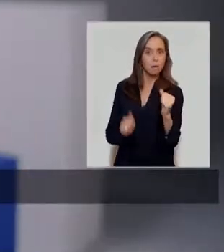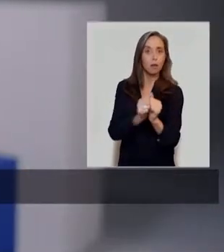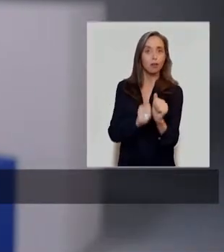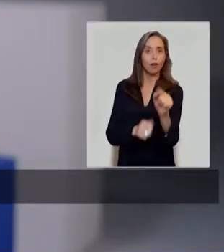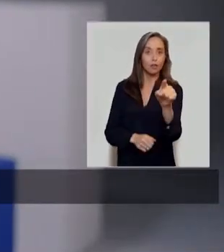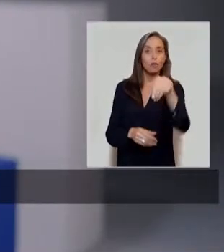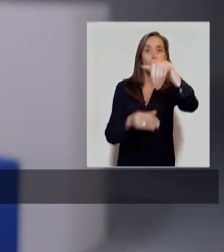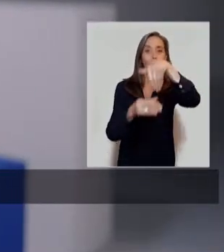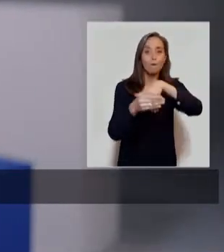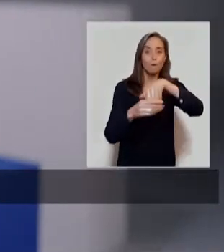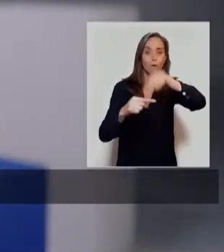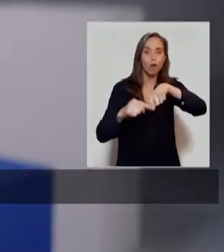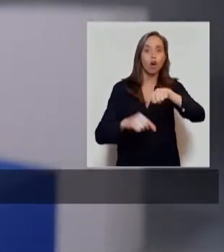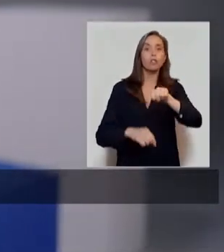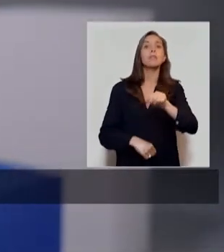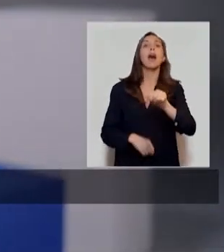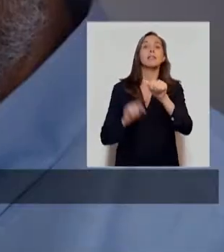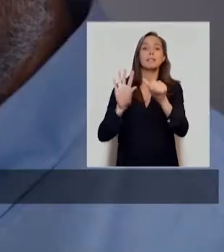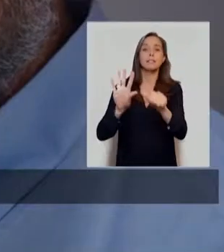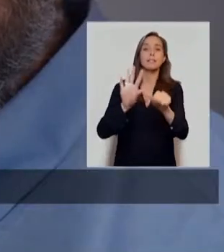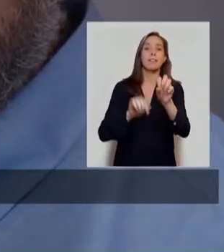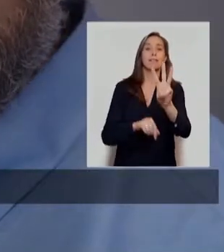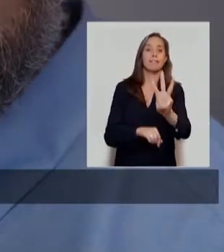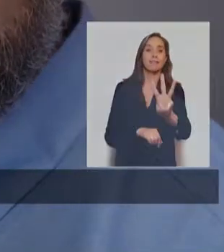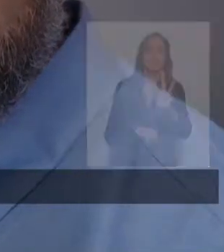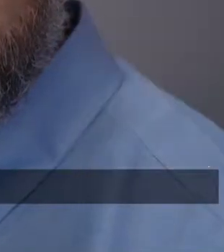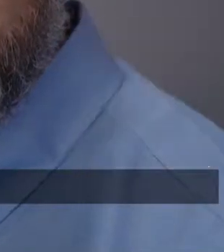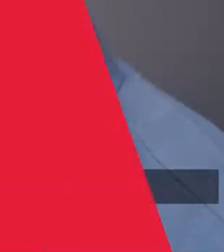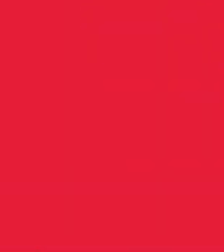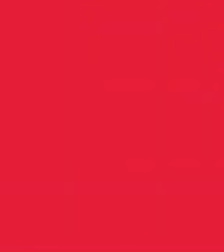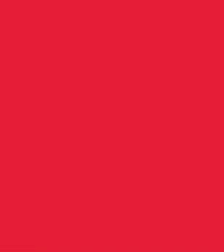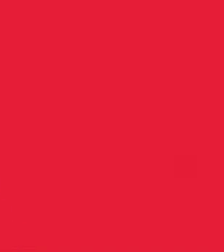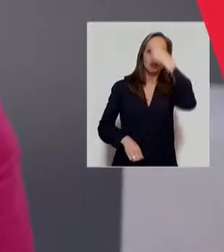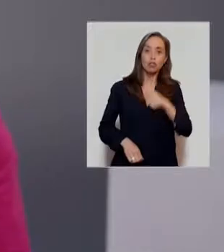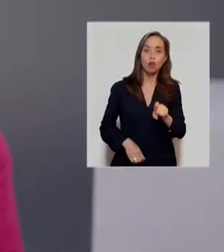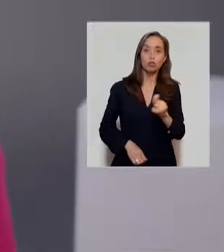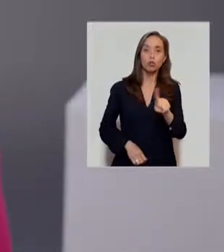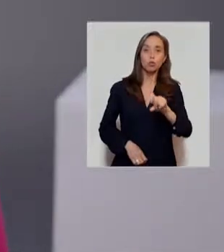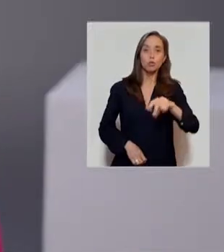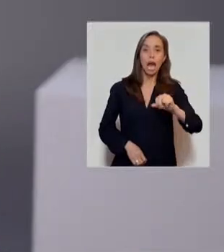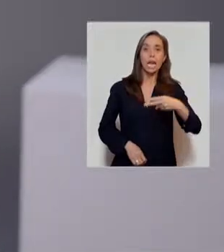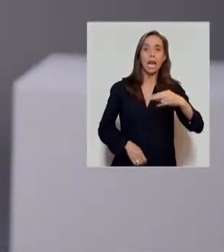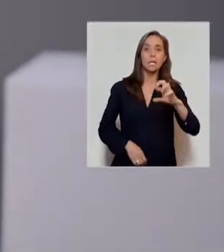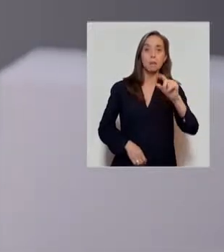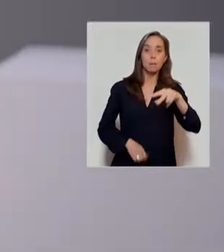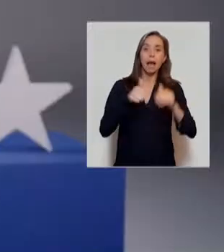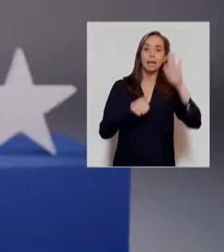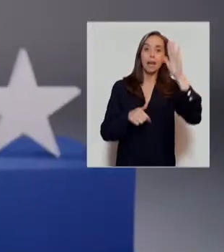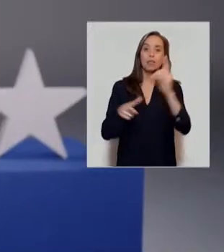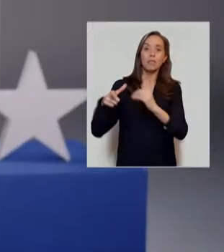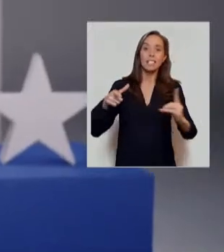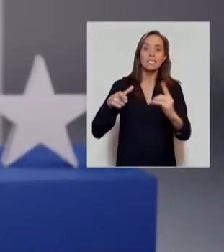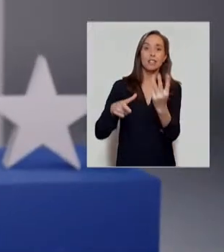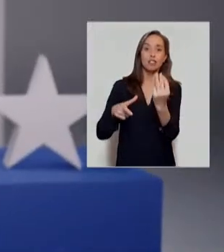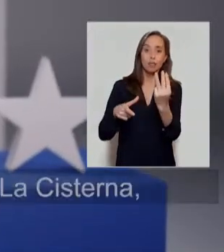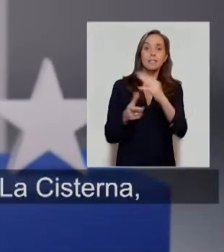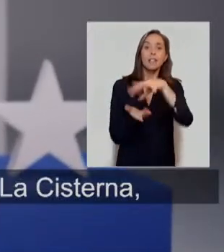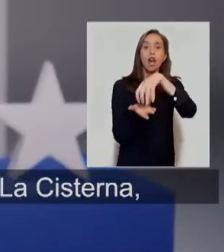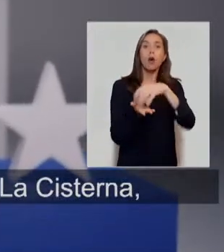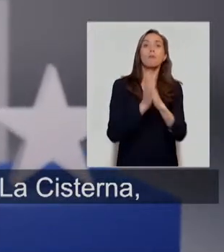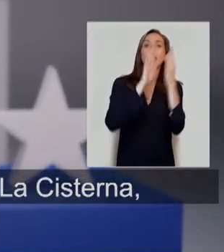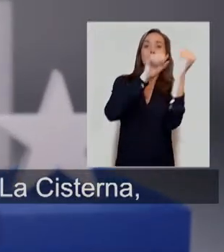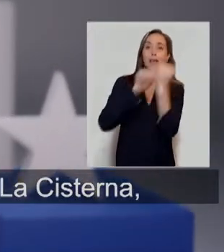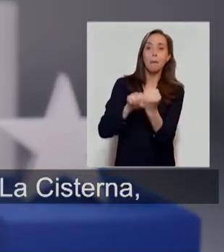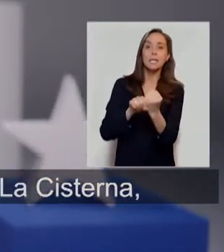firme contigo vota 63 soy su candidata a diputada por el distrito 13 que